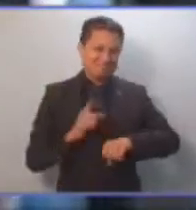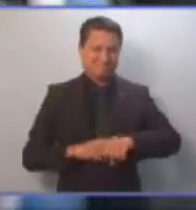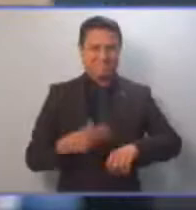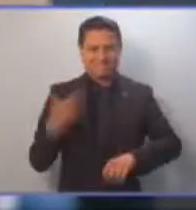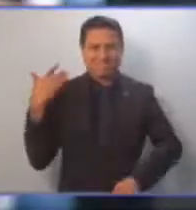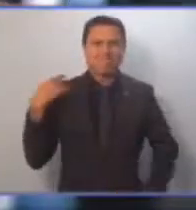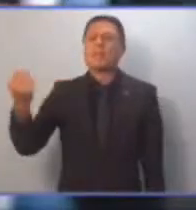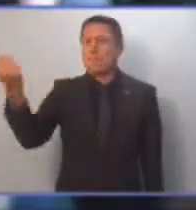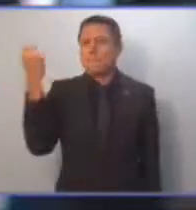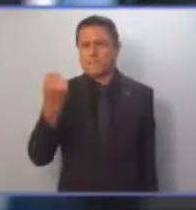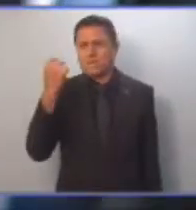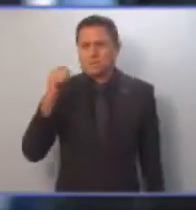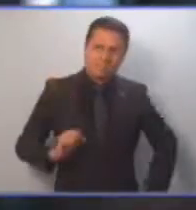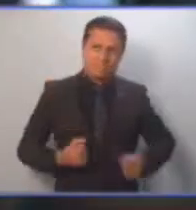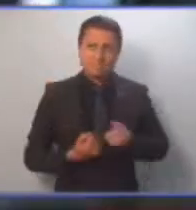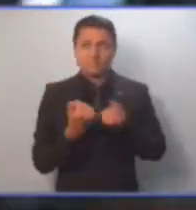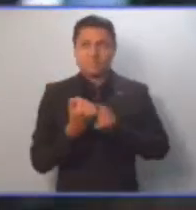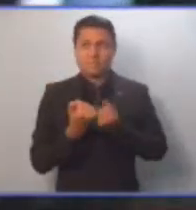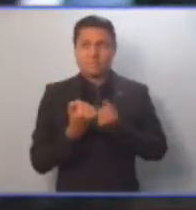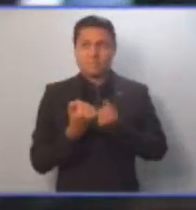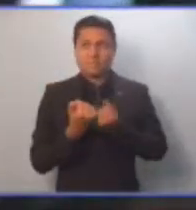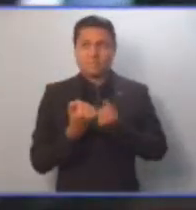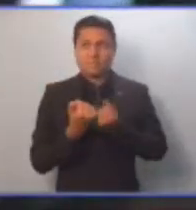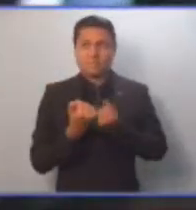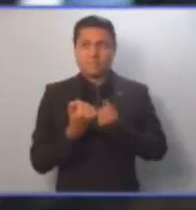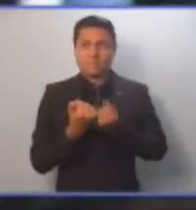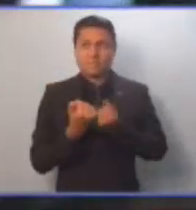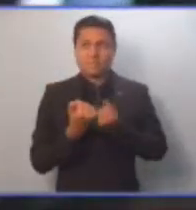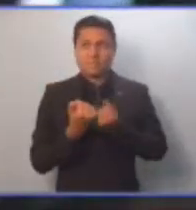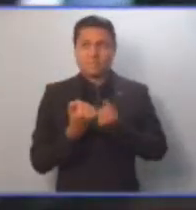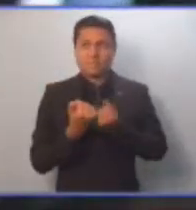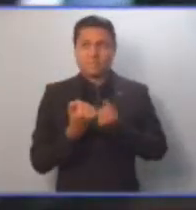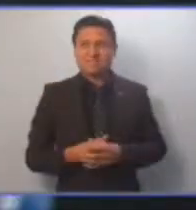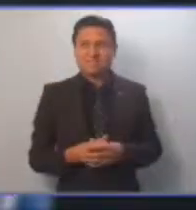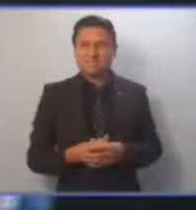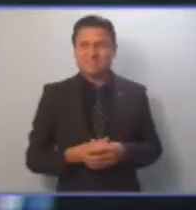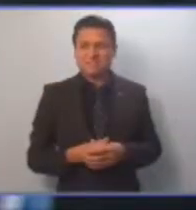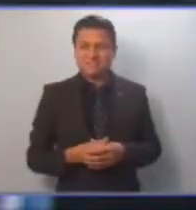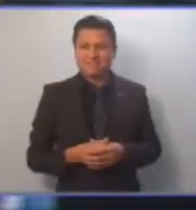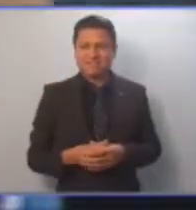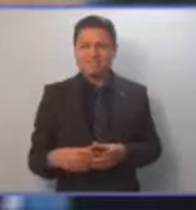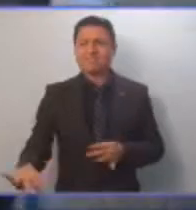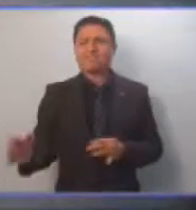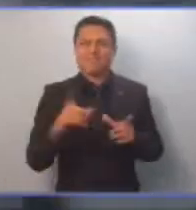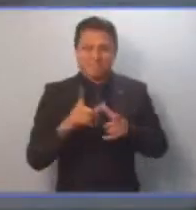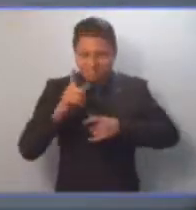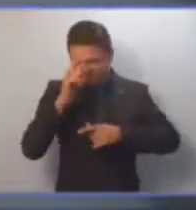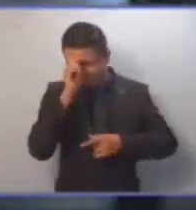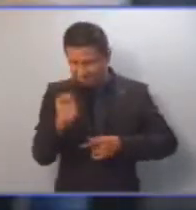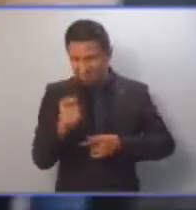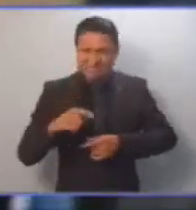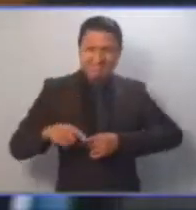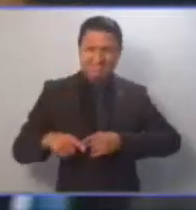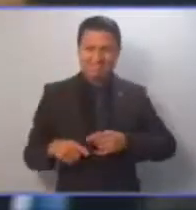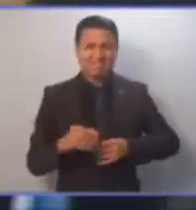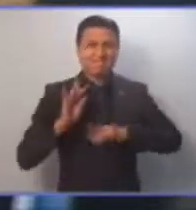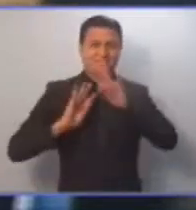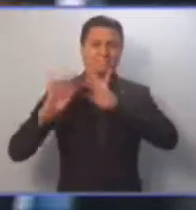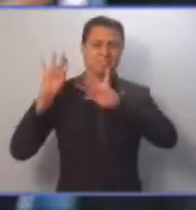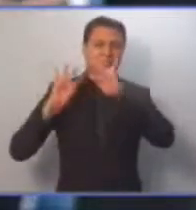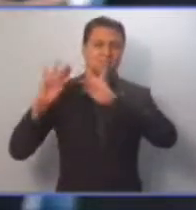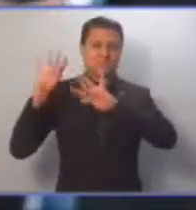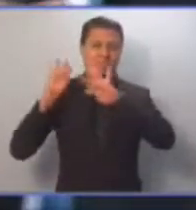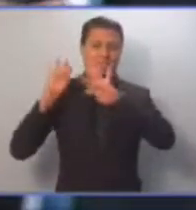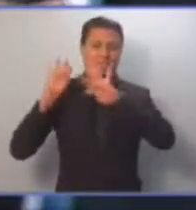para ayudar a este sector de la población que debe de ser reconocido después de una larga historia de